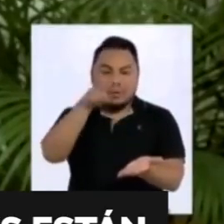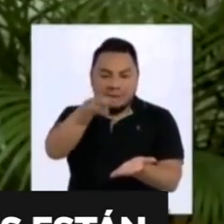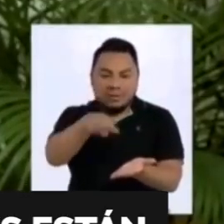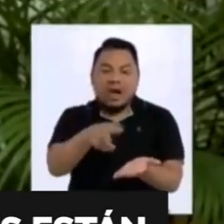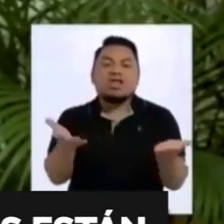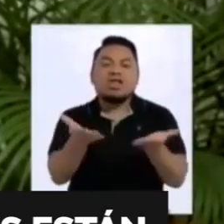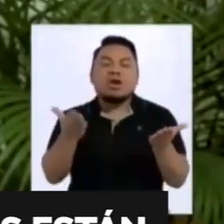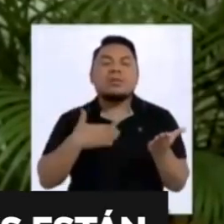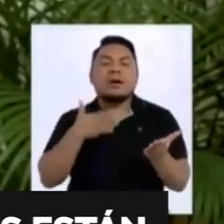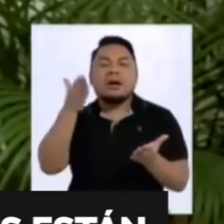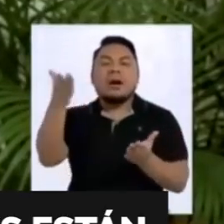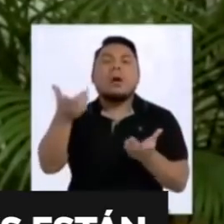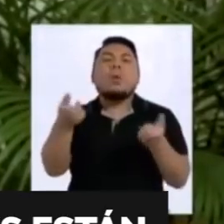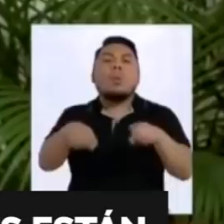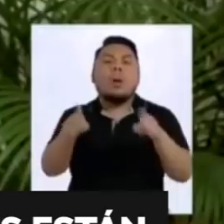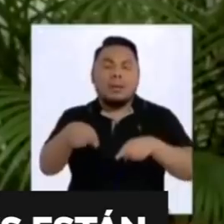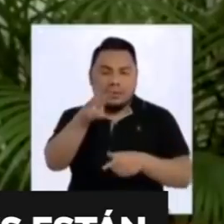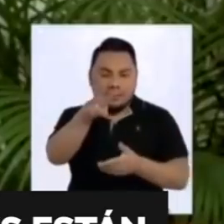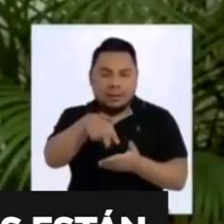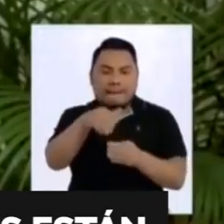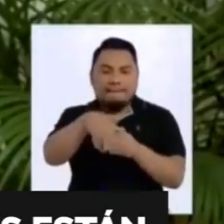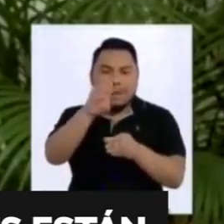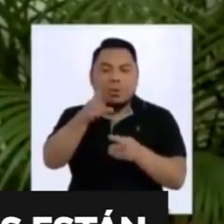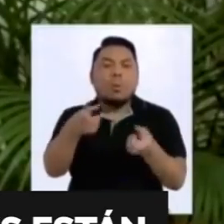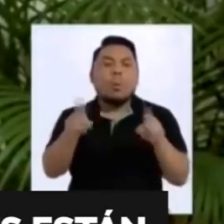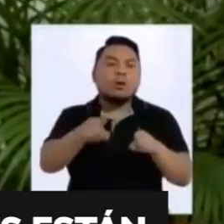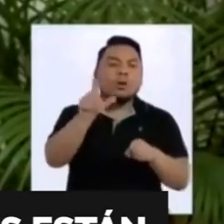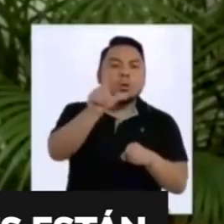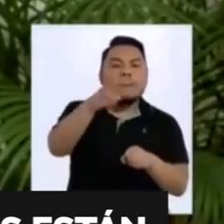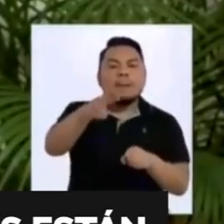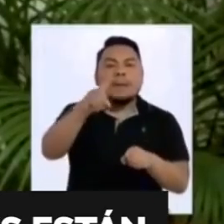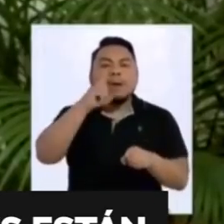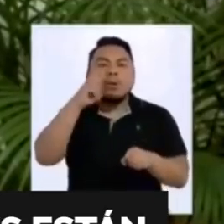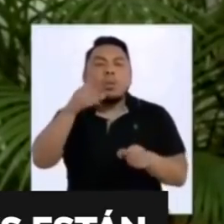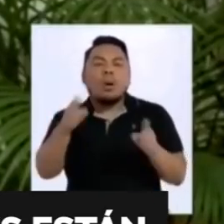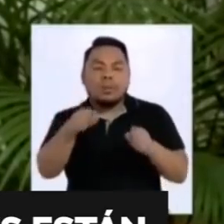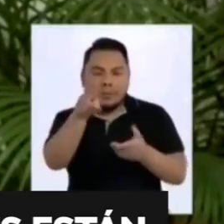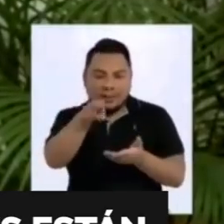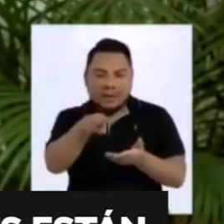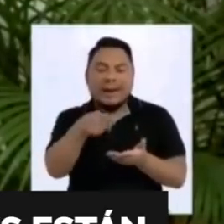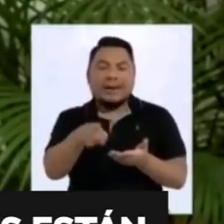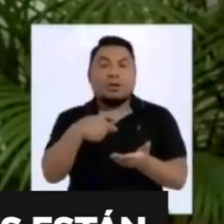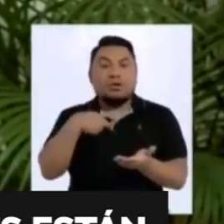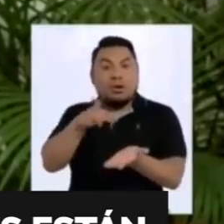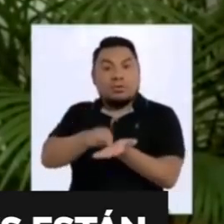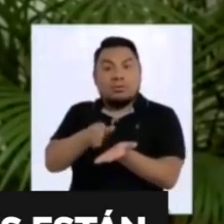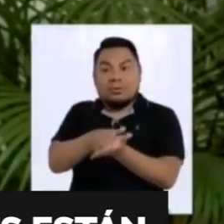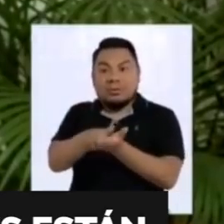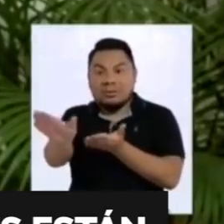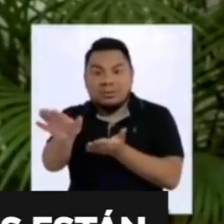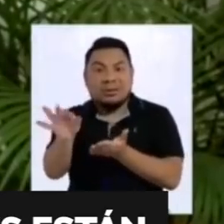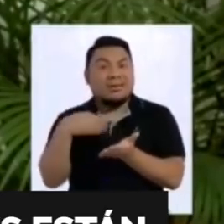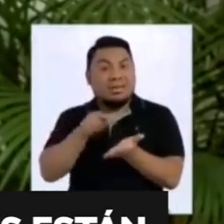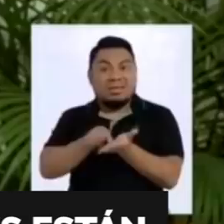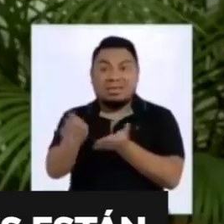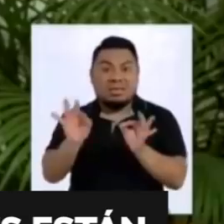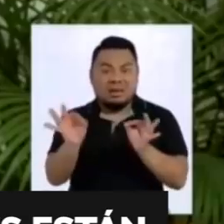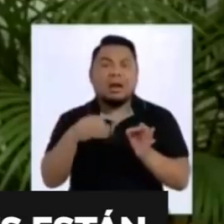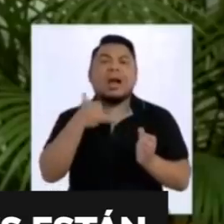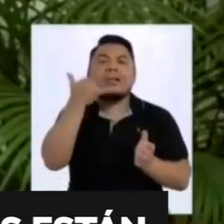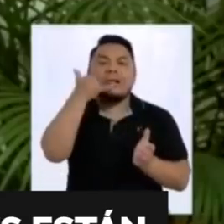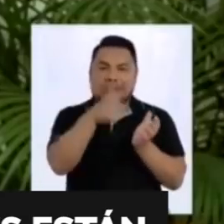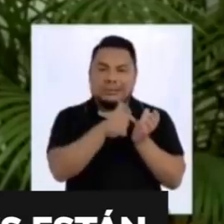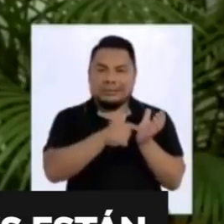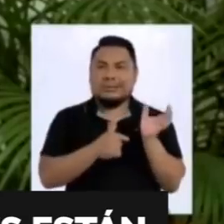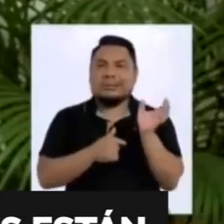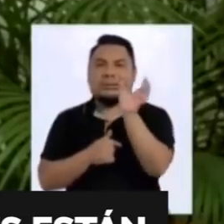cobrar? ¿A qué hora tengo que cobrar? ¿Y en qué agencia? Les va a salir todos los datos. O lo llevo en mi celular. Me preparo para ir el día que tengo que